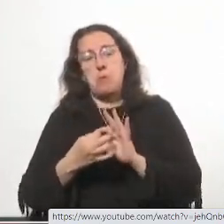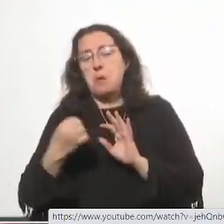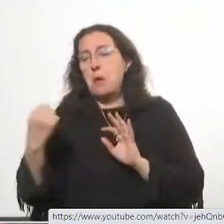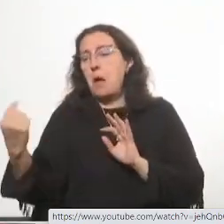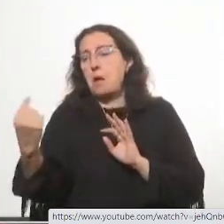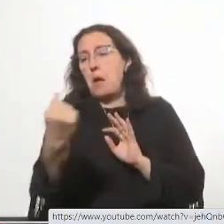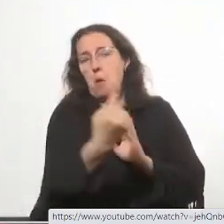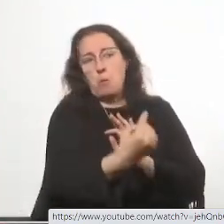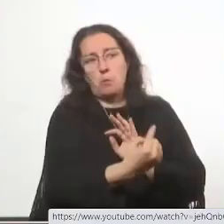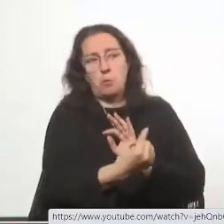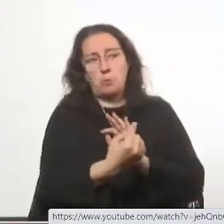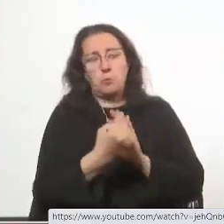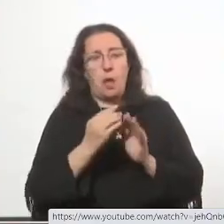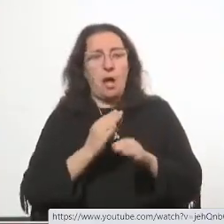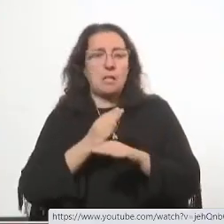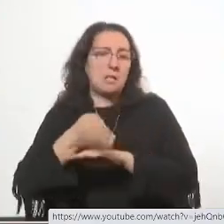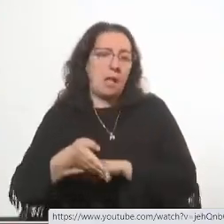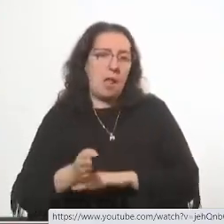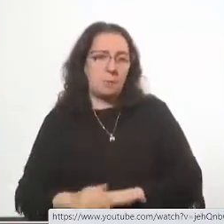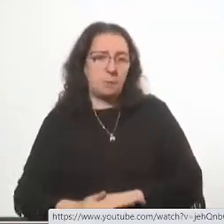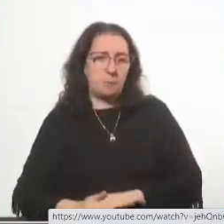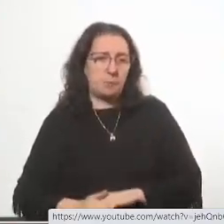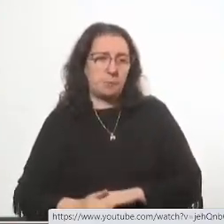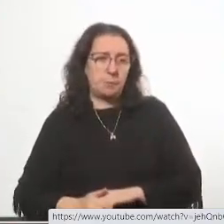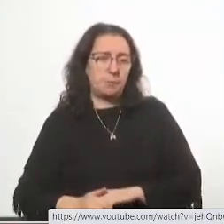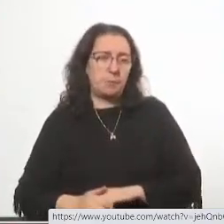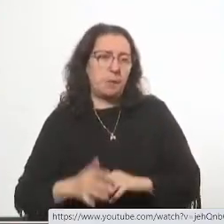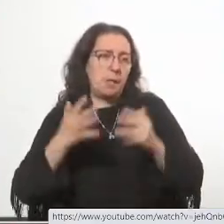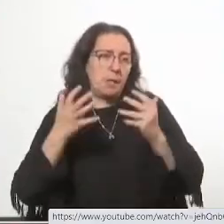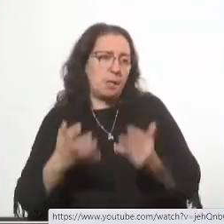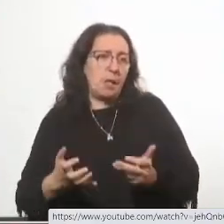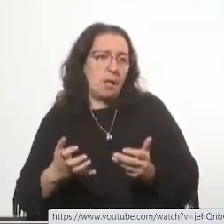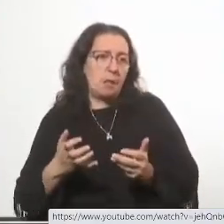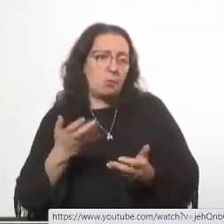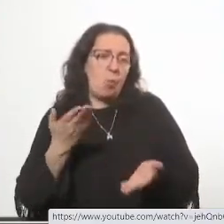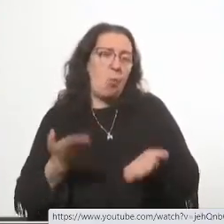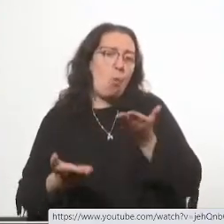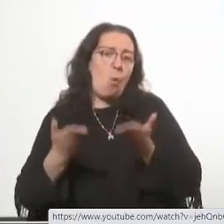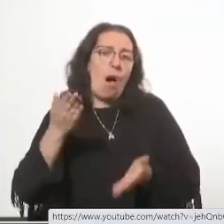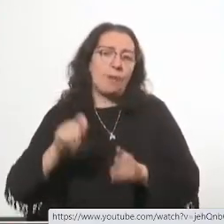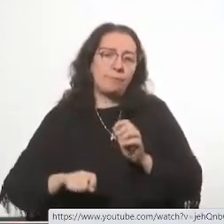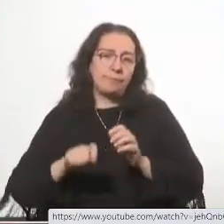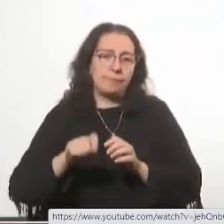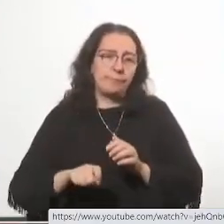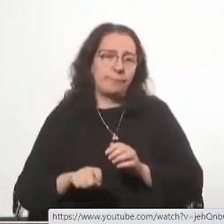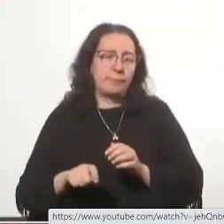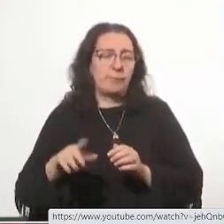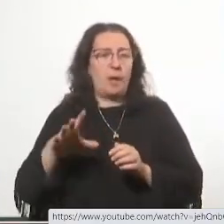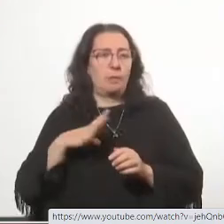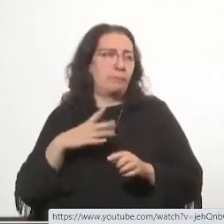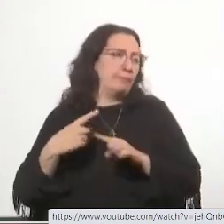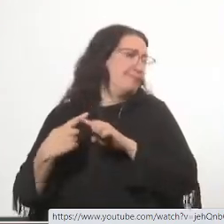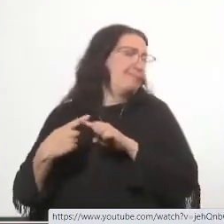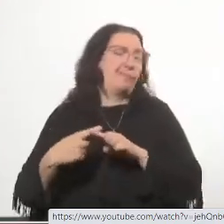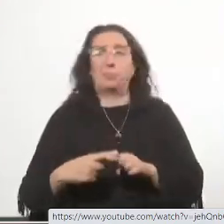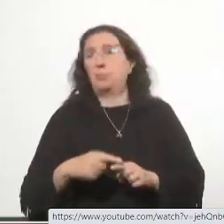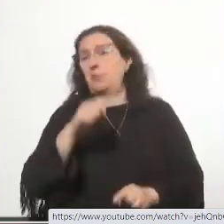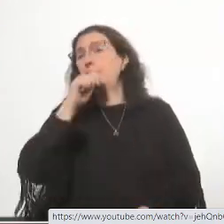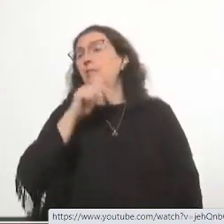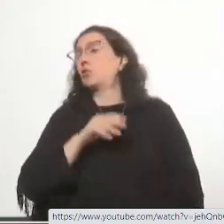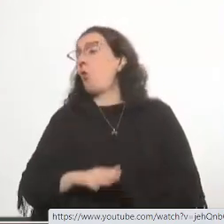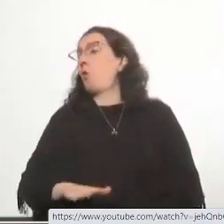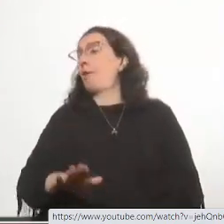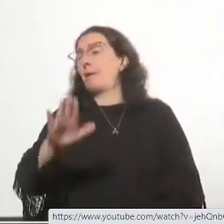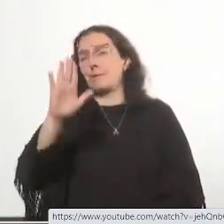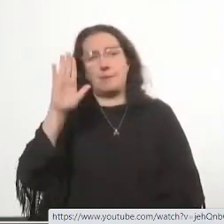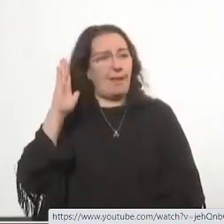cada uno de los que accedan a la misma y la pretendan juzgar. Hay disputas históricas eternas,